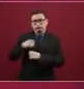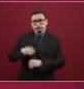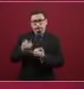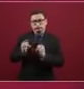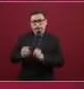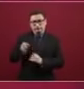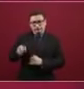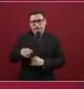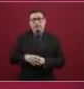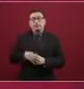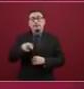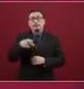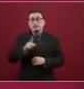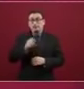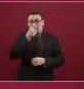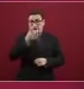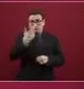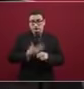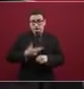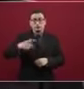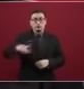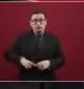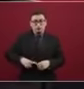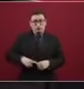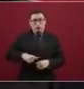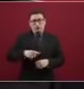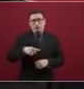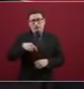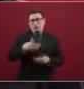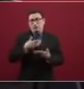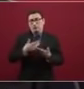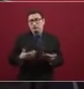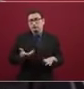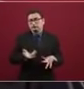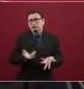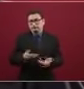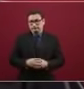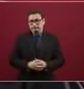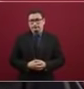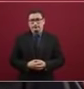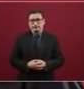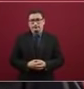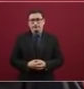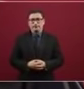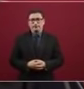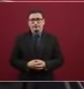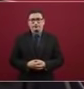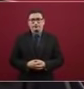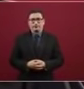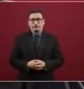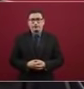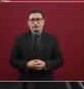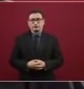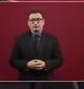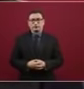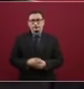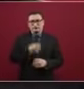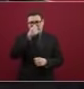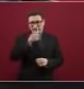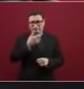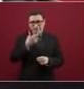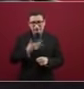en la Secretaría de Gobernación, que ahora en los hechos se convierte en la